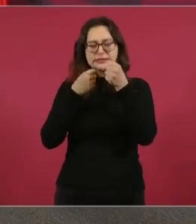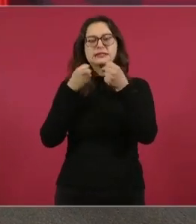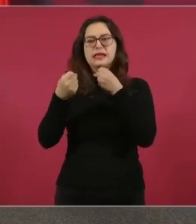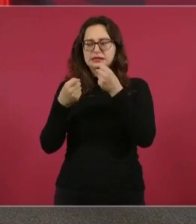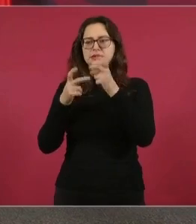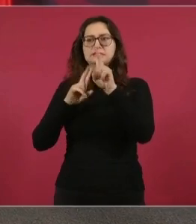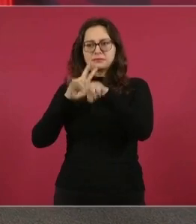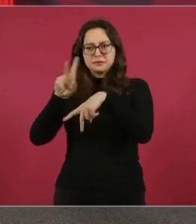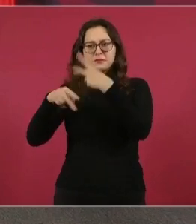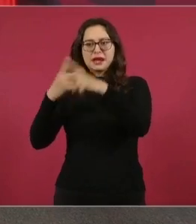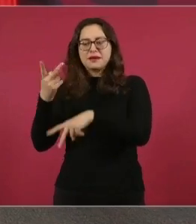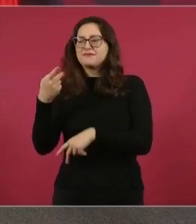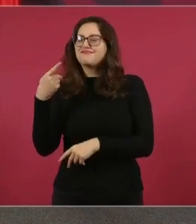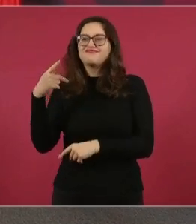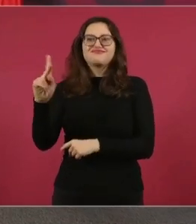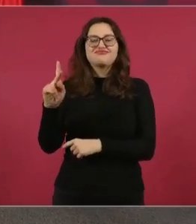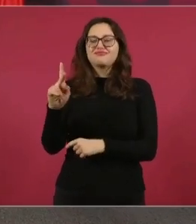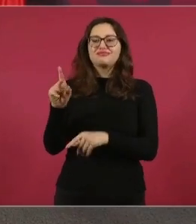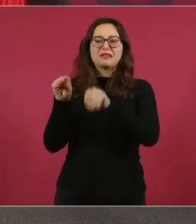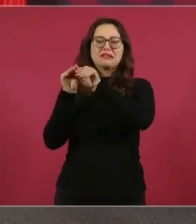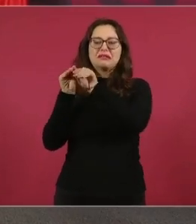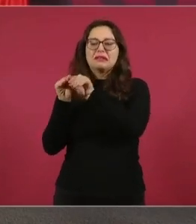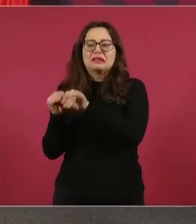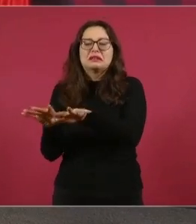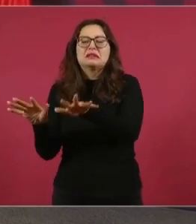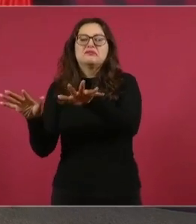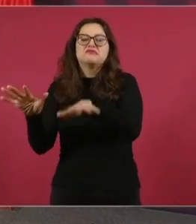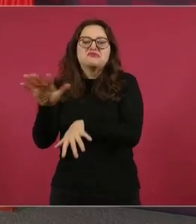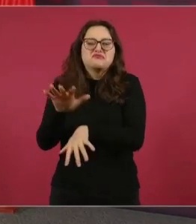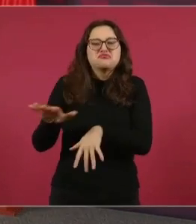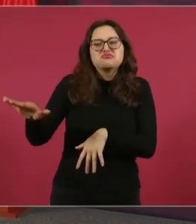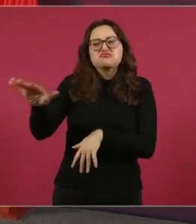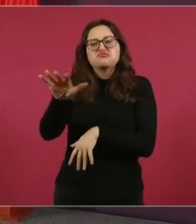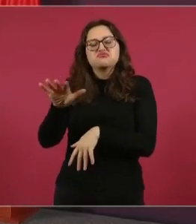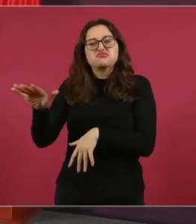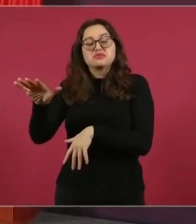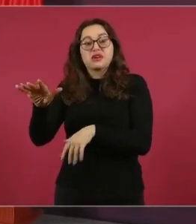esta conferencia es muy vista